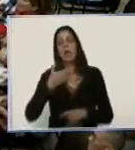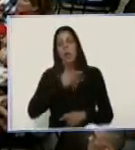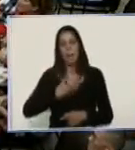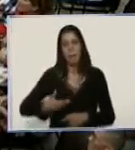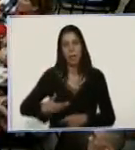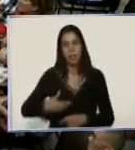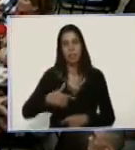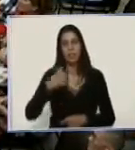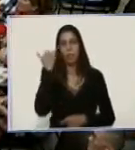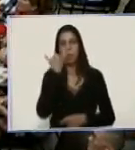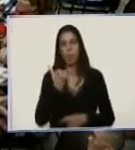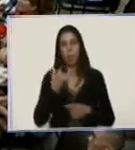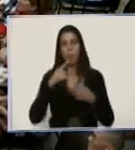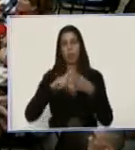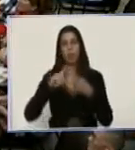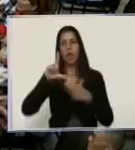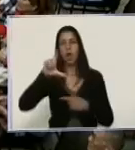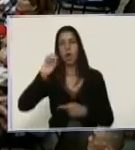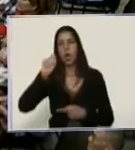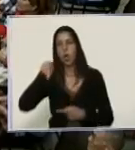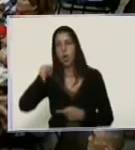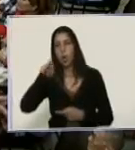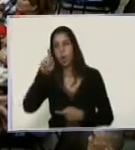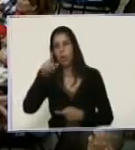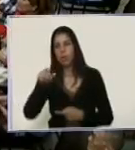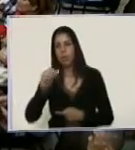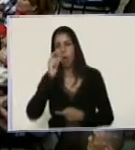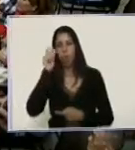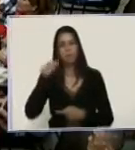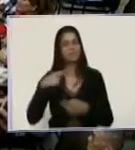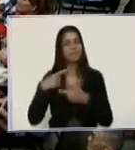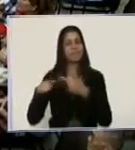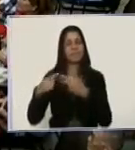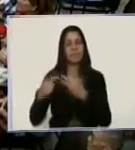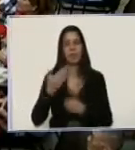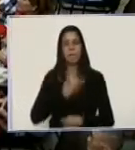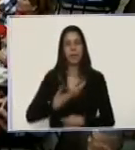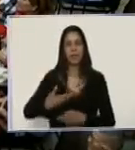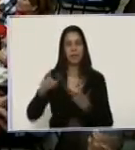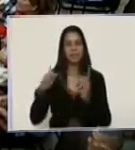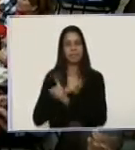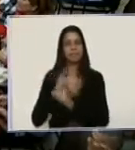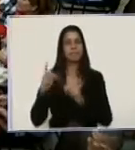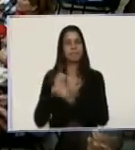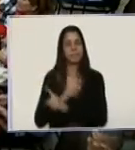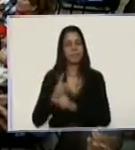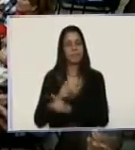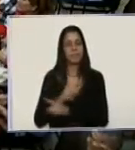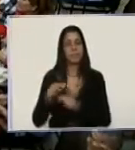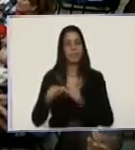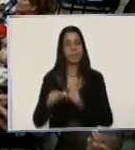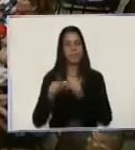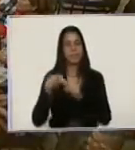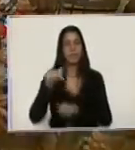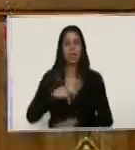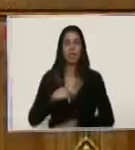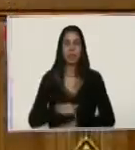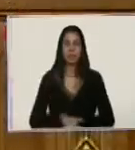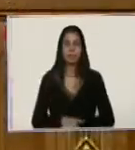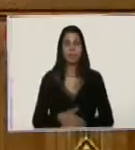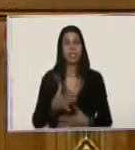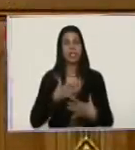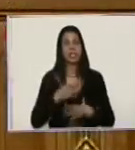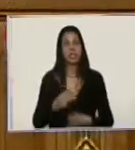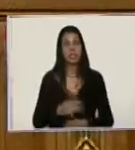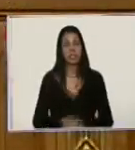pasando por López Contreras, que hizo una excelente labor, pero bueno, duraríamos mucho tiempo acá. Pero es bien